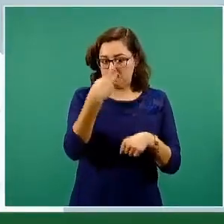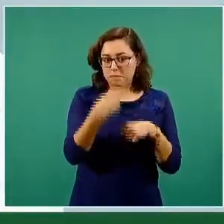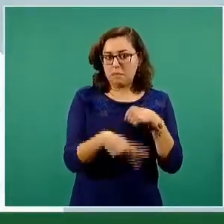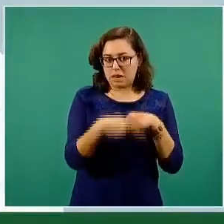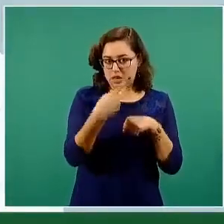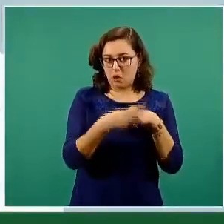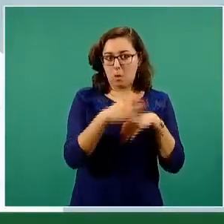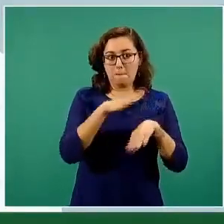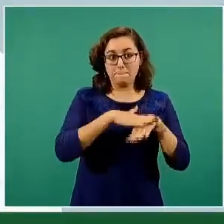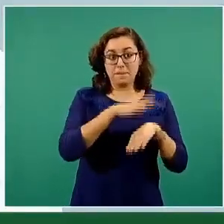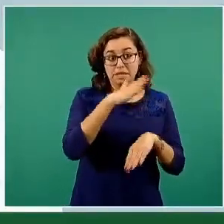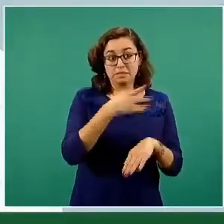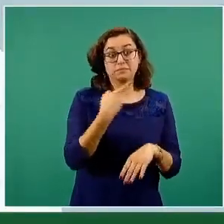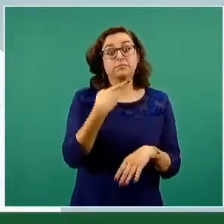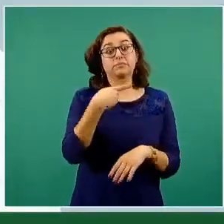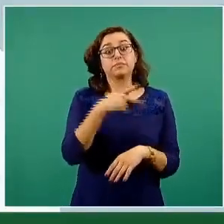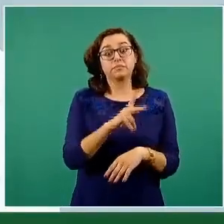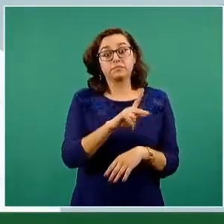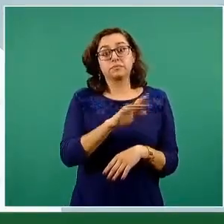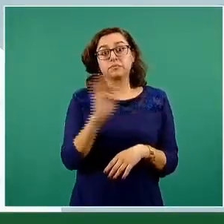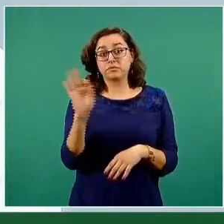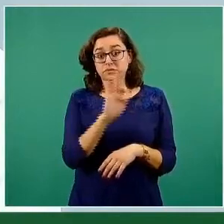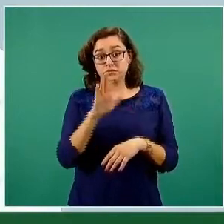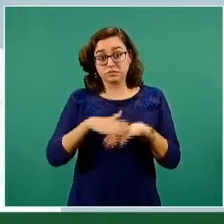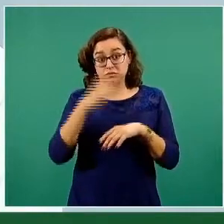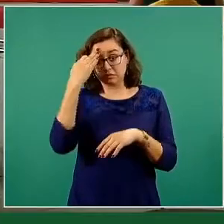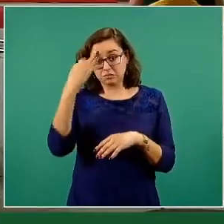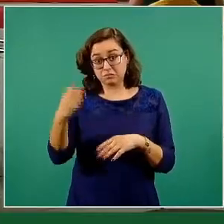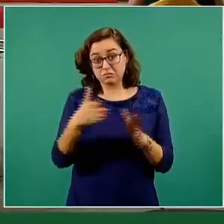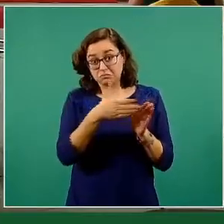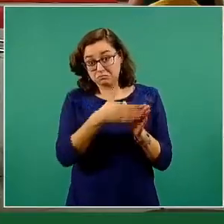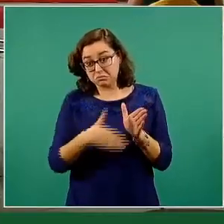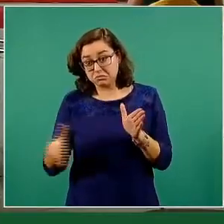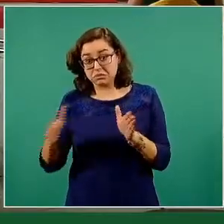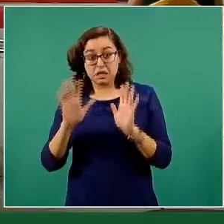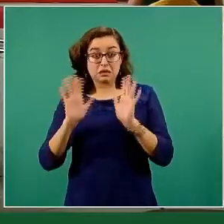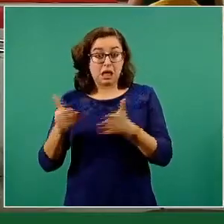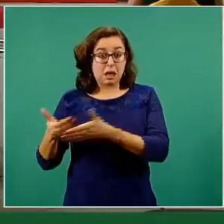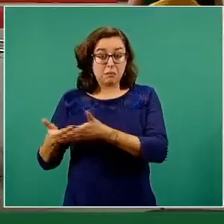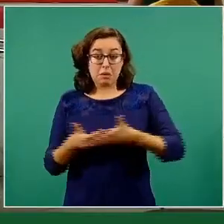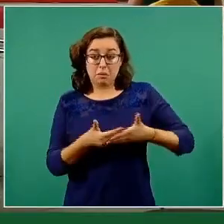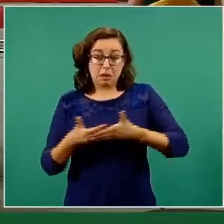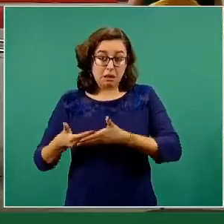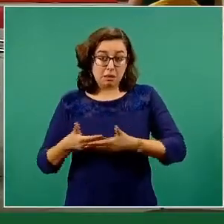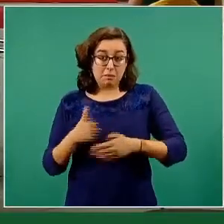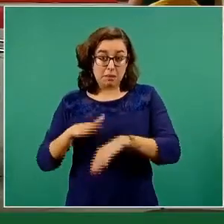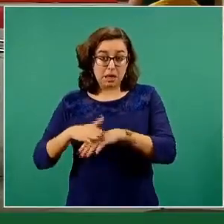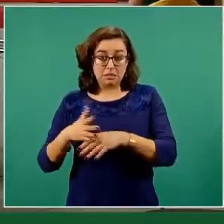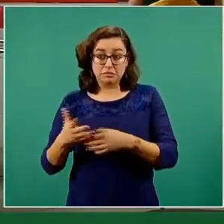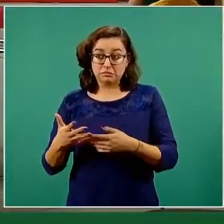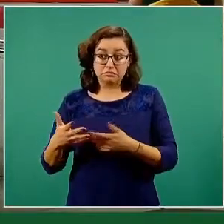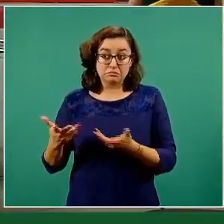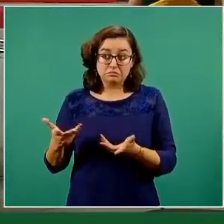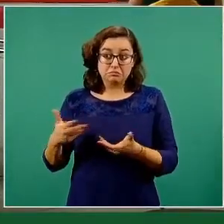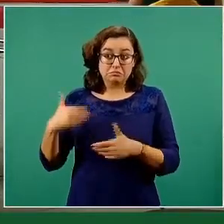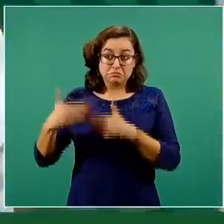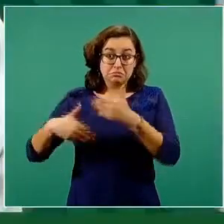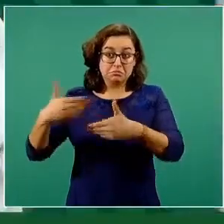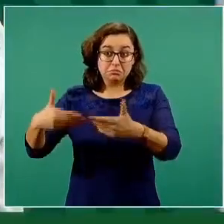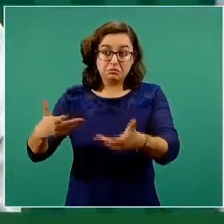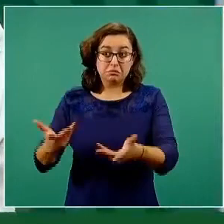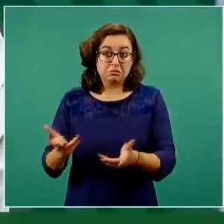lo tanto en el periodo de lactancia tendría que esperar su turno de acuerdo al grupo de edad al que